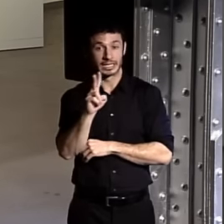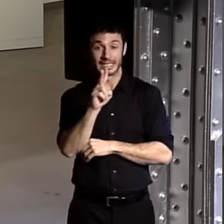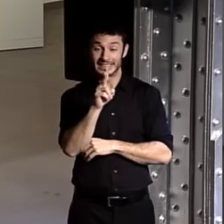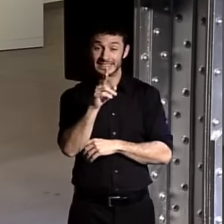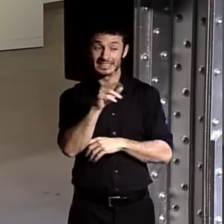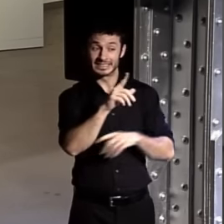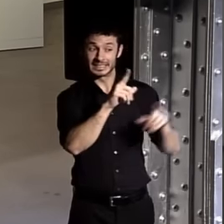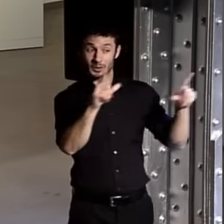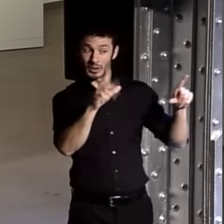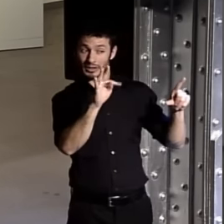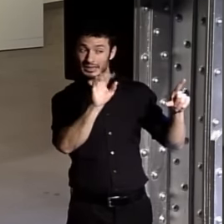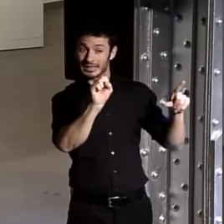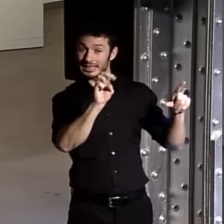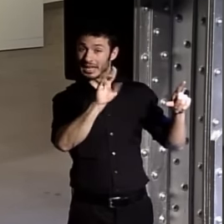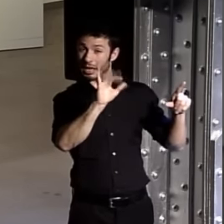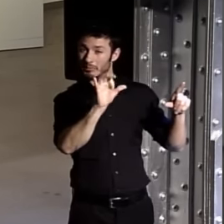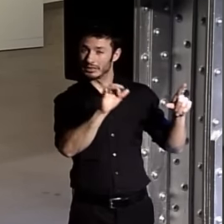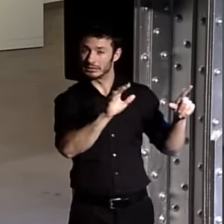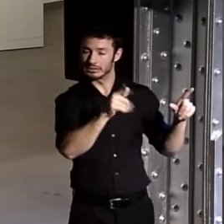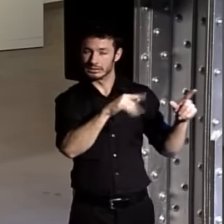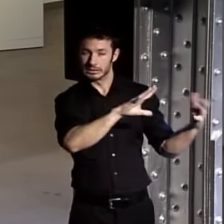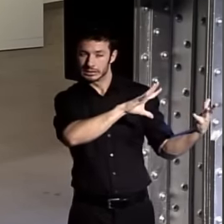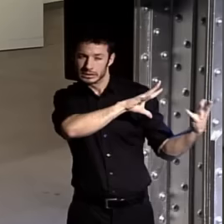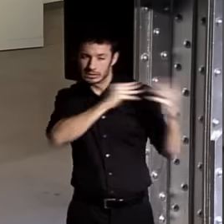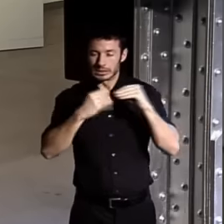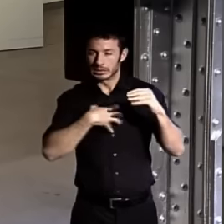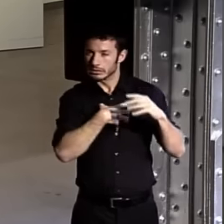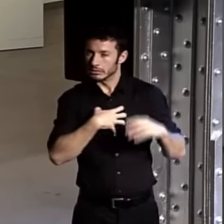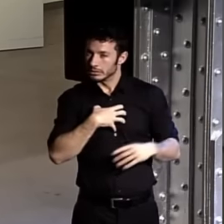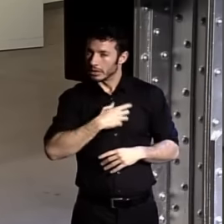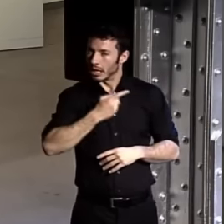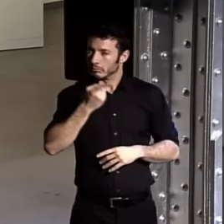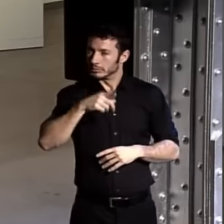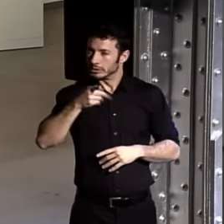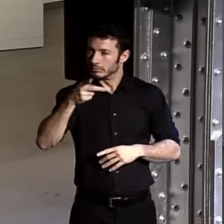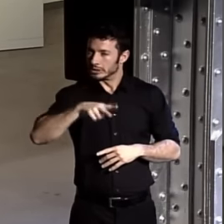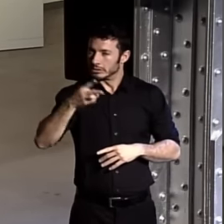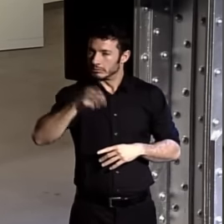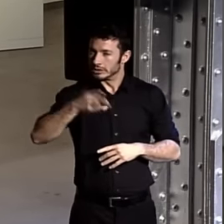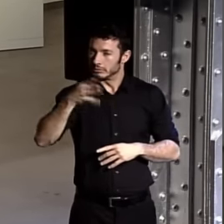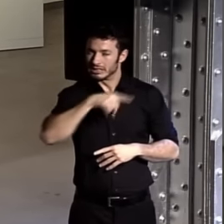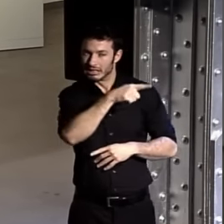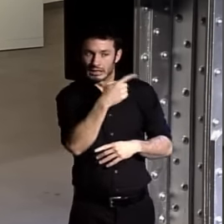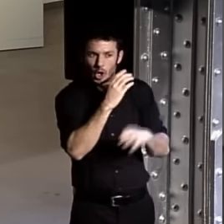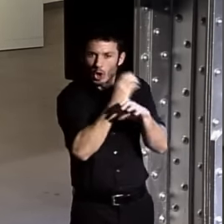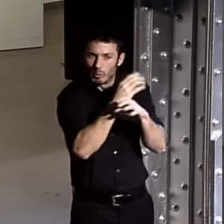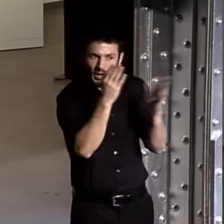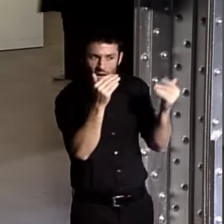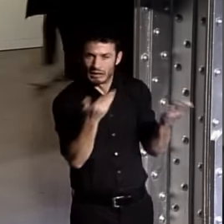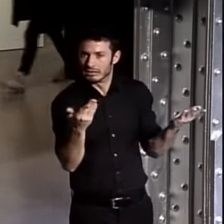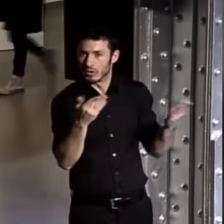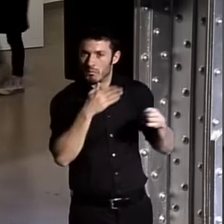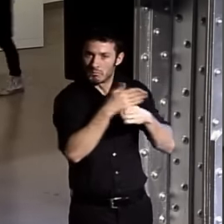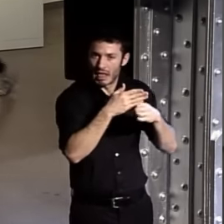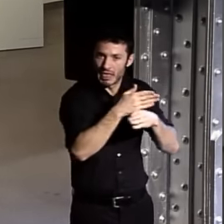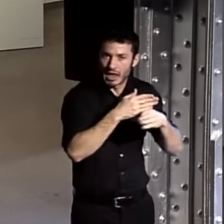es que tanto he odiado durante unos meses hasta que conseguí adaptarlo al mundo del cómic porque pensaba que qué hay de cómic en un tapi es Maderas y telas